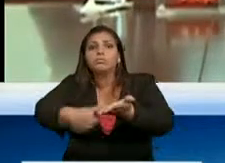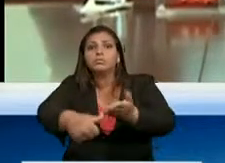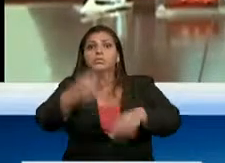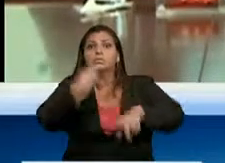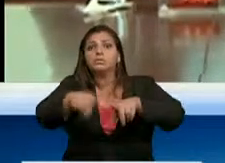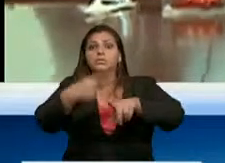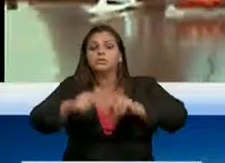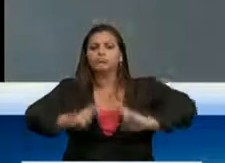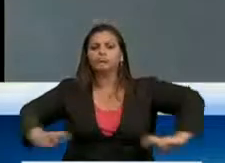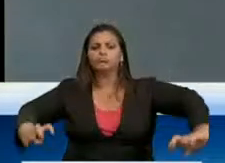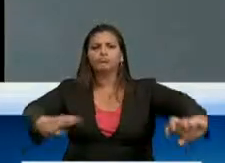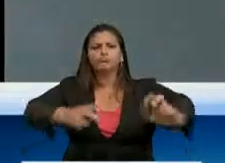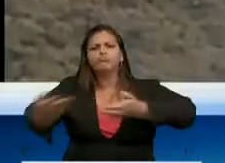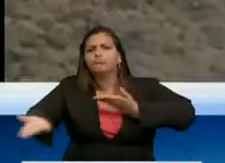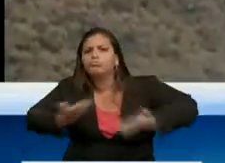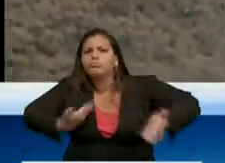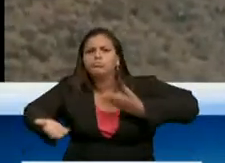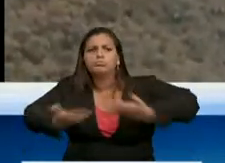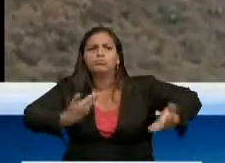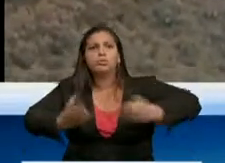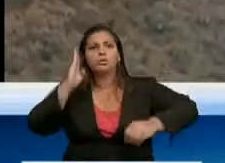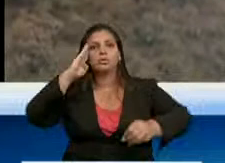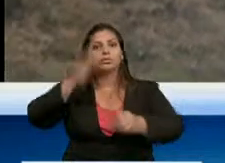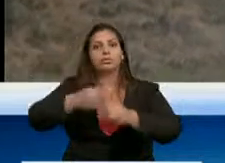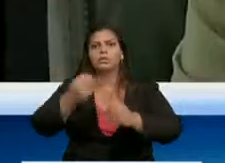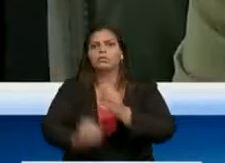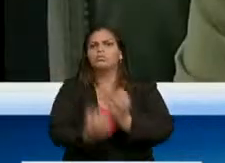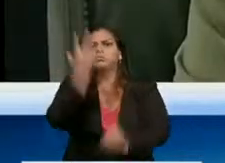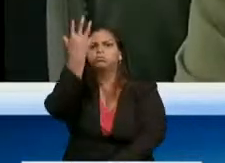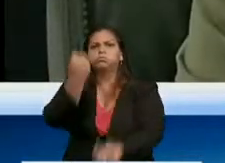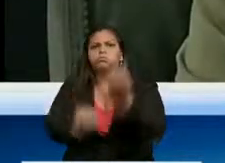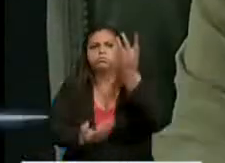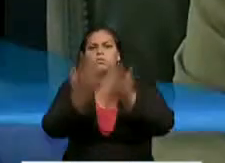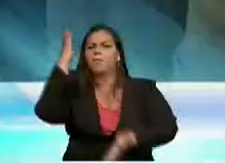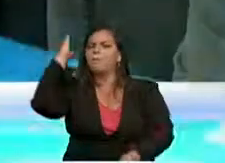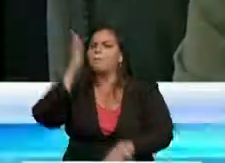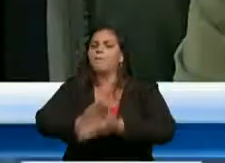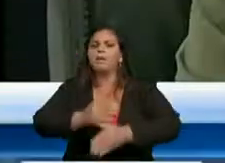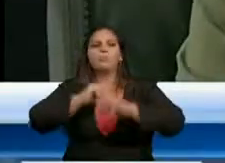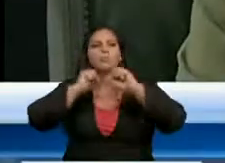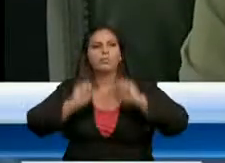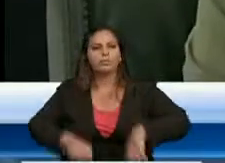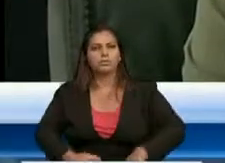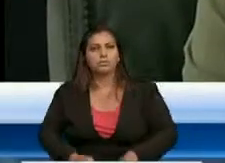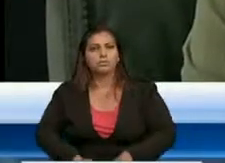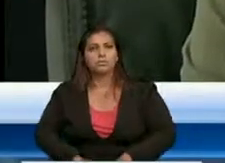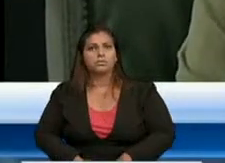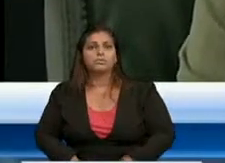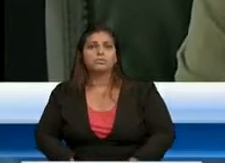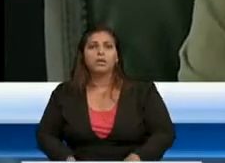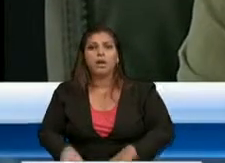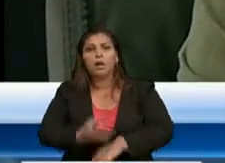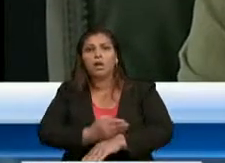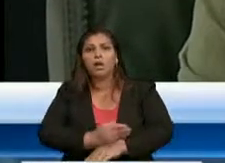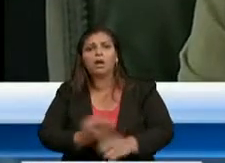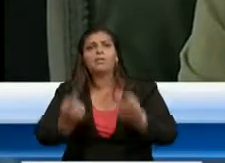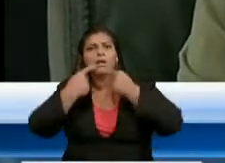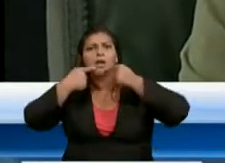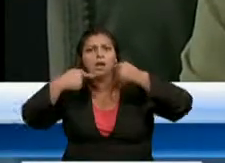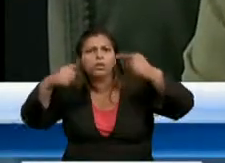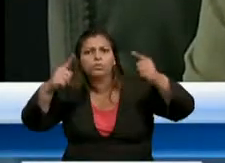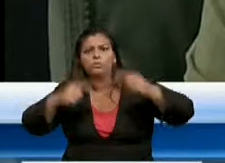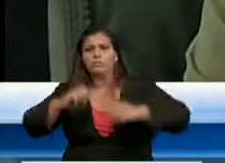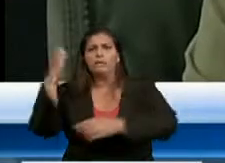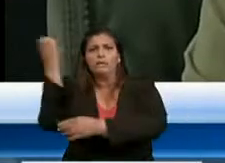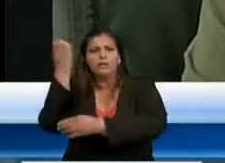que colaboran en el combate a las llamas destructoras. No vemos necesario declarar un estado de emergencia, sino seguir trabajando como lo estamos